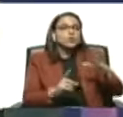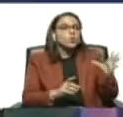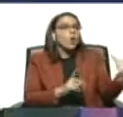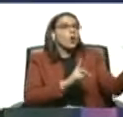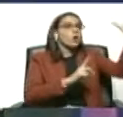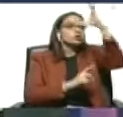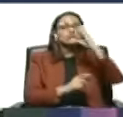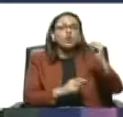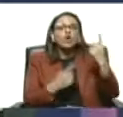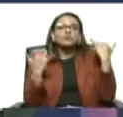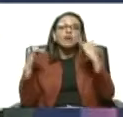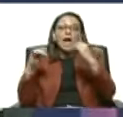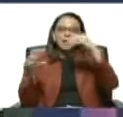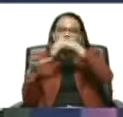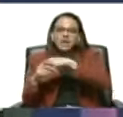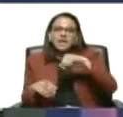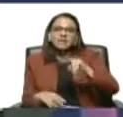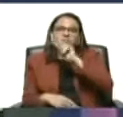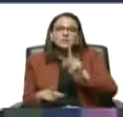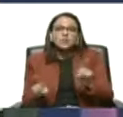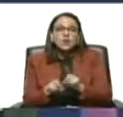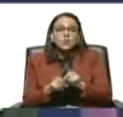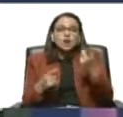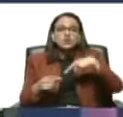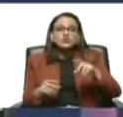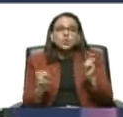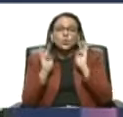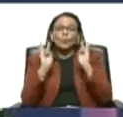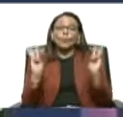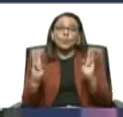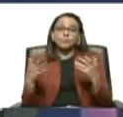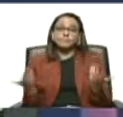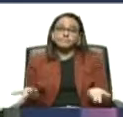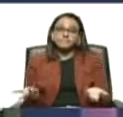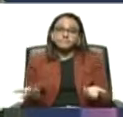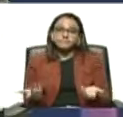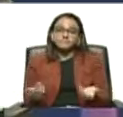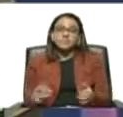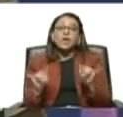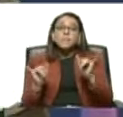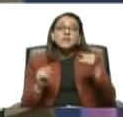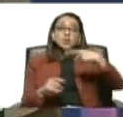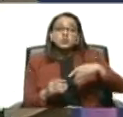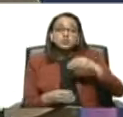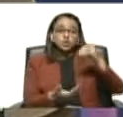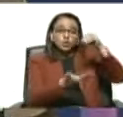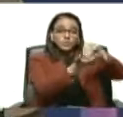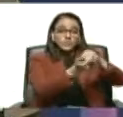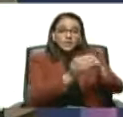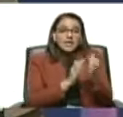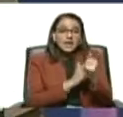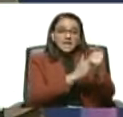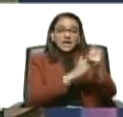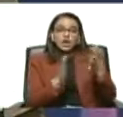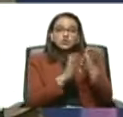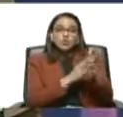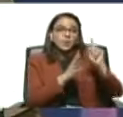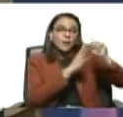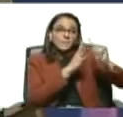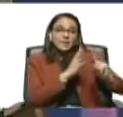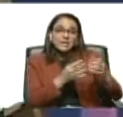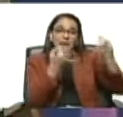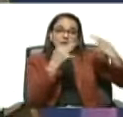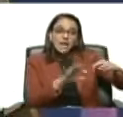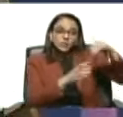Un extraordinario país, sin duda alguna. Y esa posición de liderazgo energético,